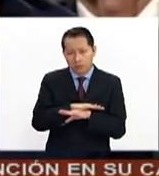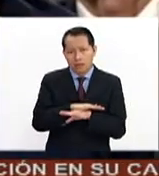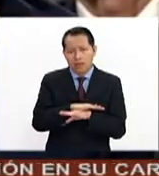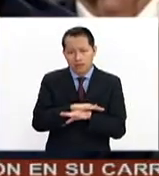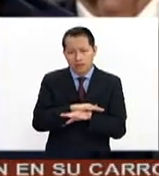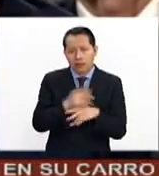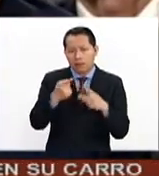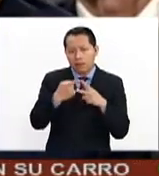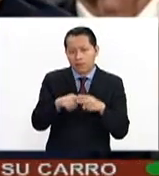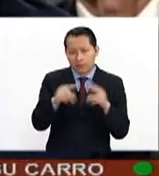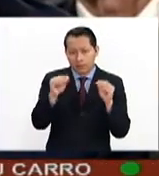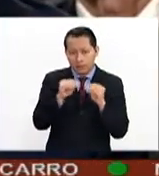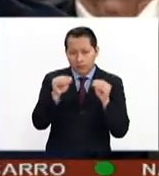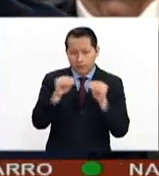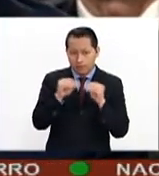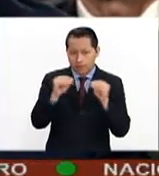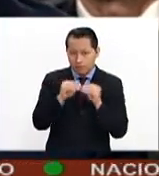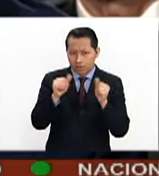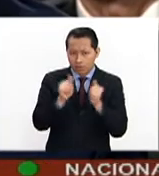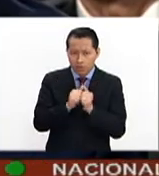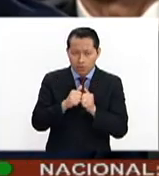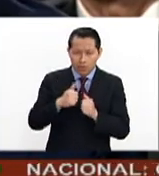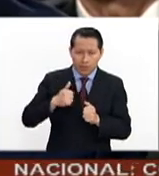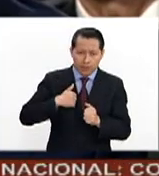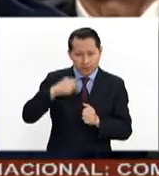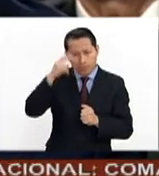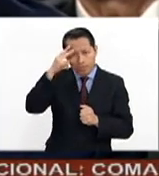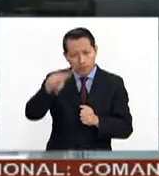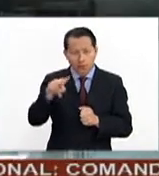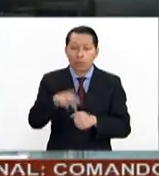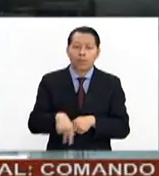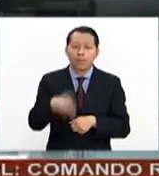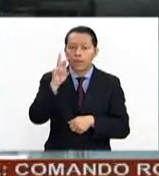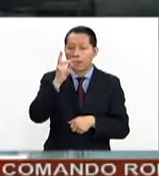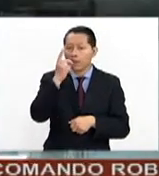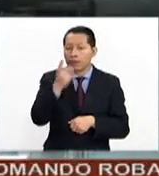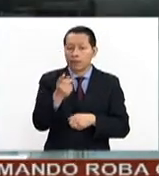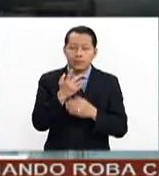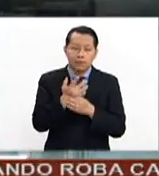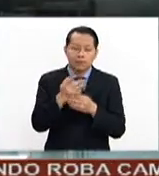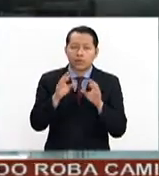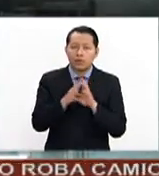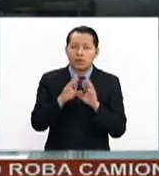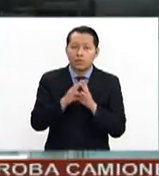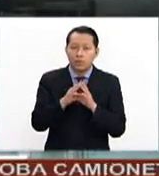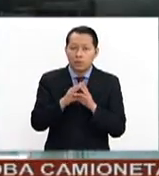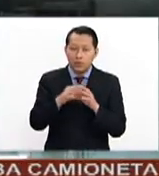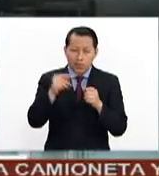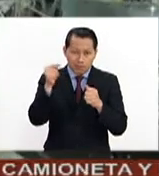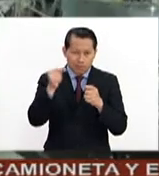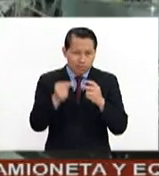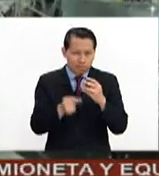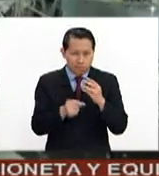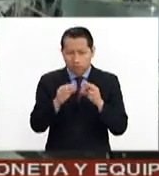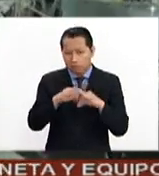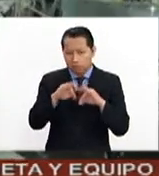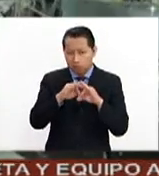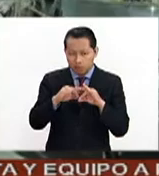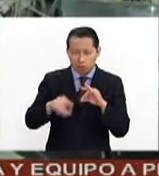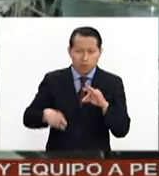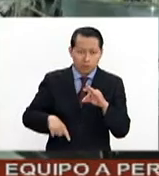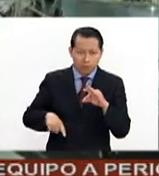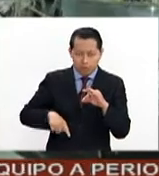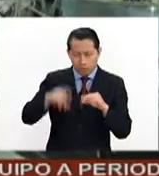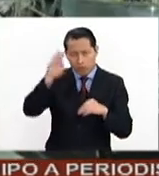de que inicien formalmente las negociaciones con Canadá y México. Sin embargo, dijo, los puntos clave para el gobierno de Trump no